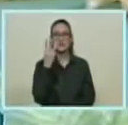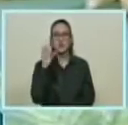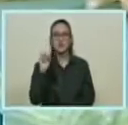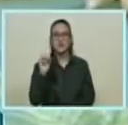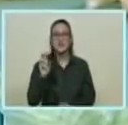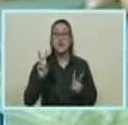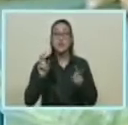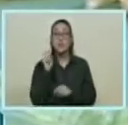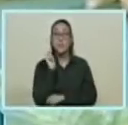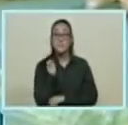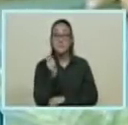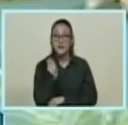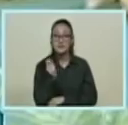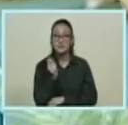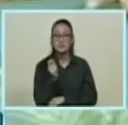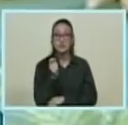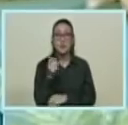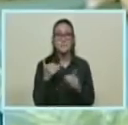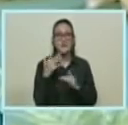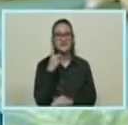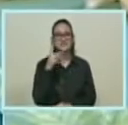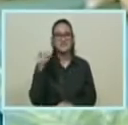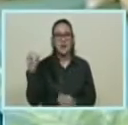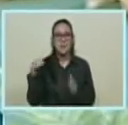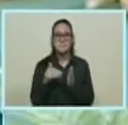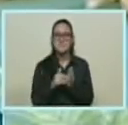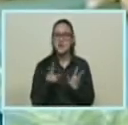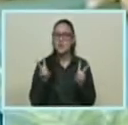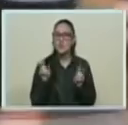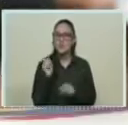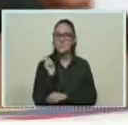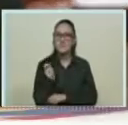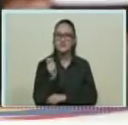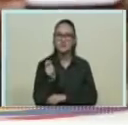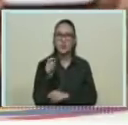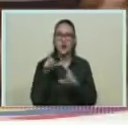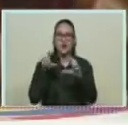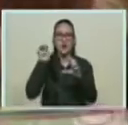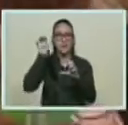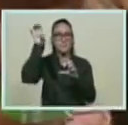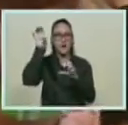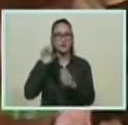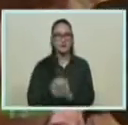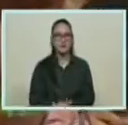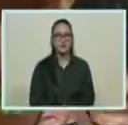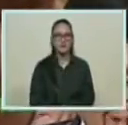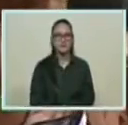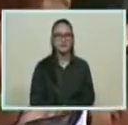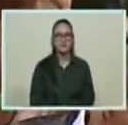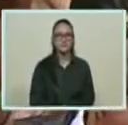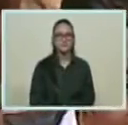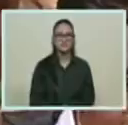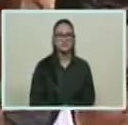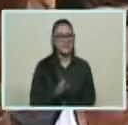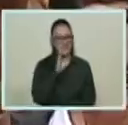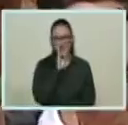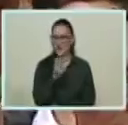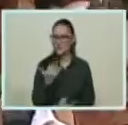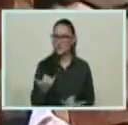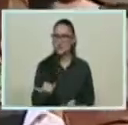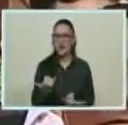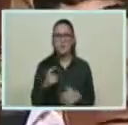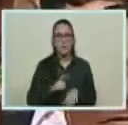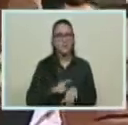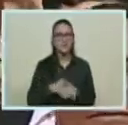102.430 nuevos pensionados. Más de 100.000 nuevos pensionados por Carnet de la Patria. En vivo y directo, en